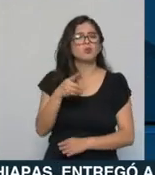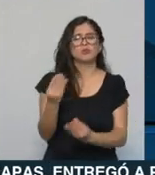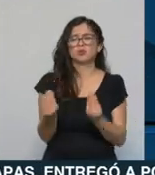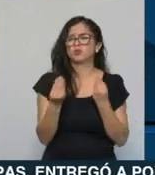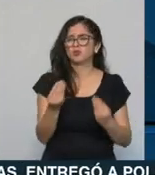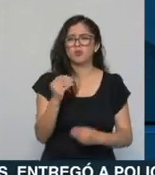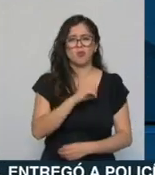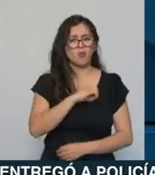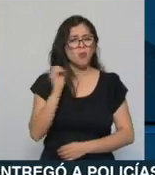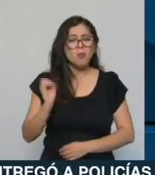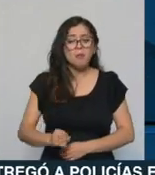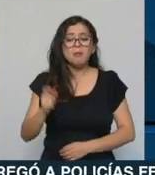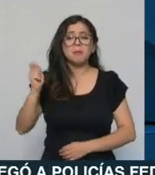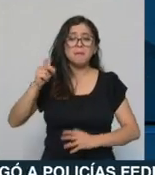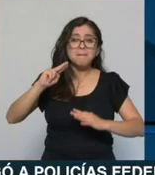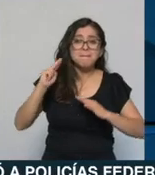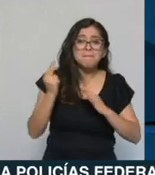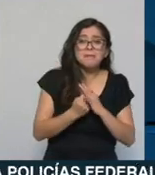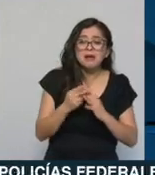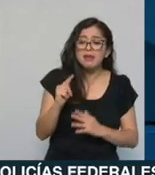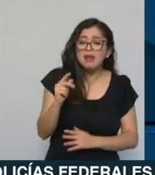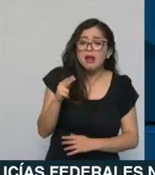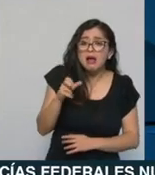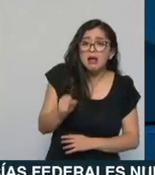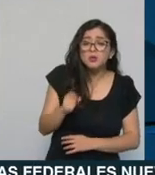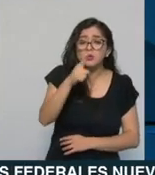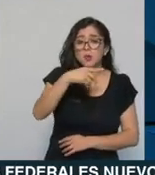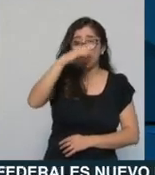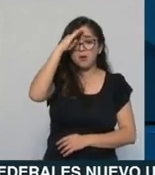Hay odio, son asesinadas no por